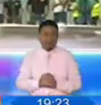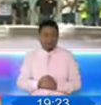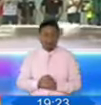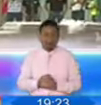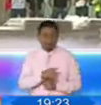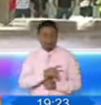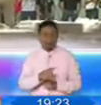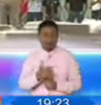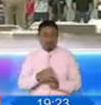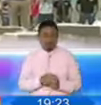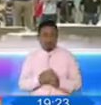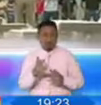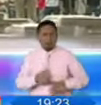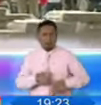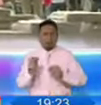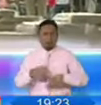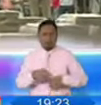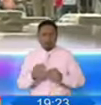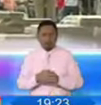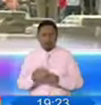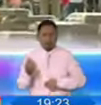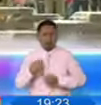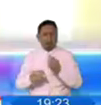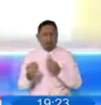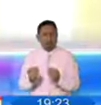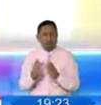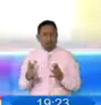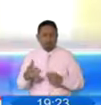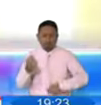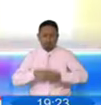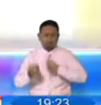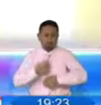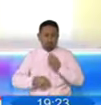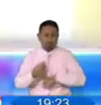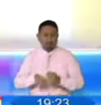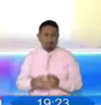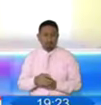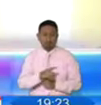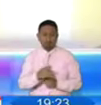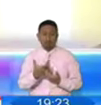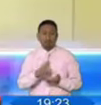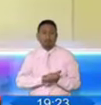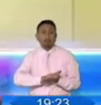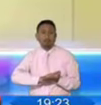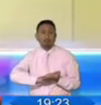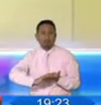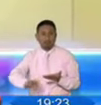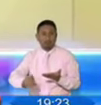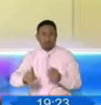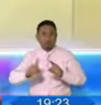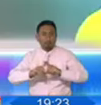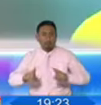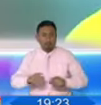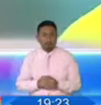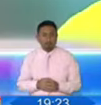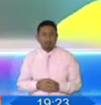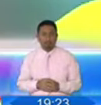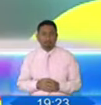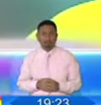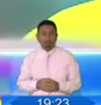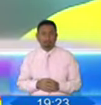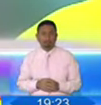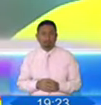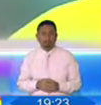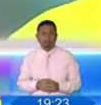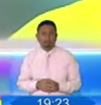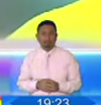Mantienen un récord de exportaciones en donde efectivamente los contenedores van limpios, pero existe ya, luego